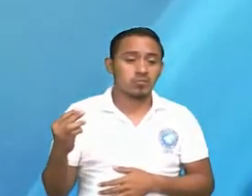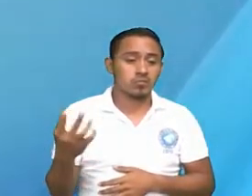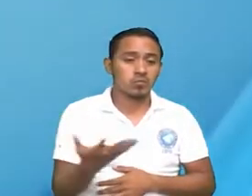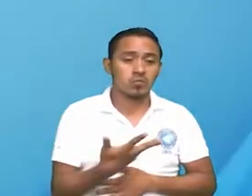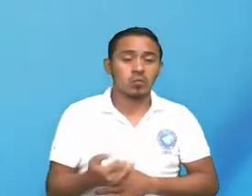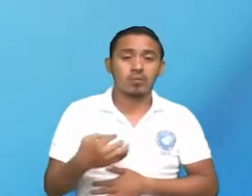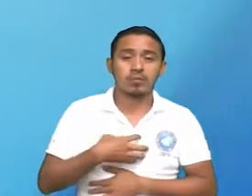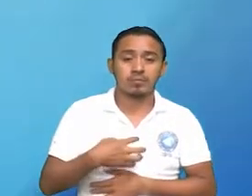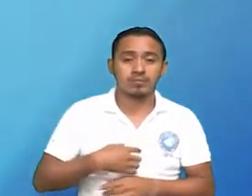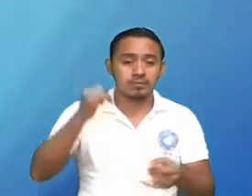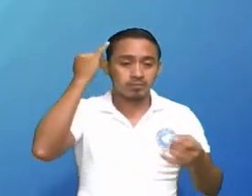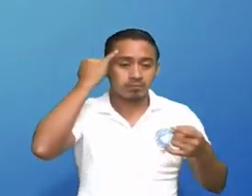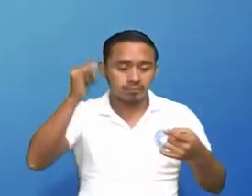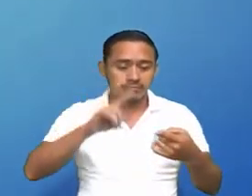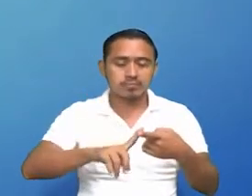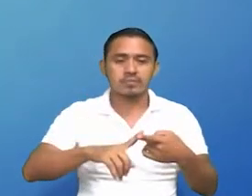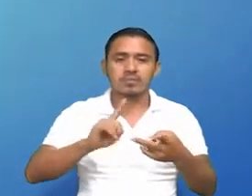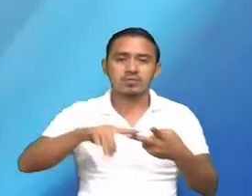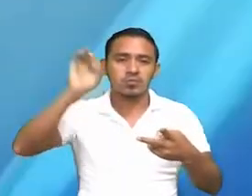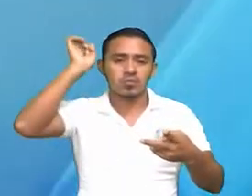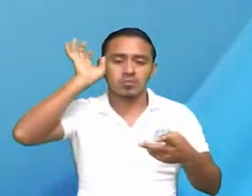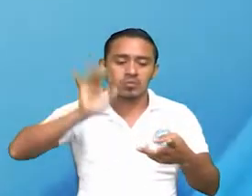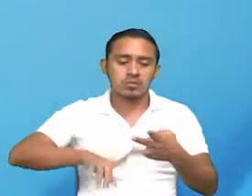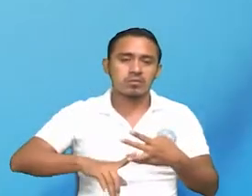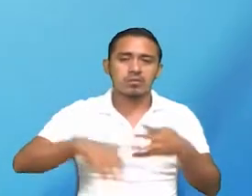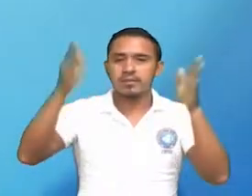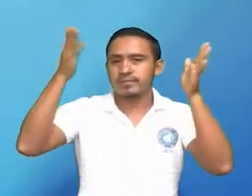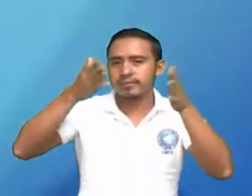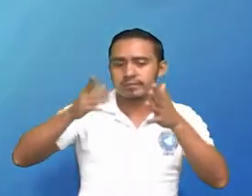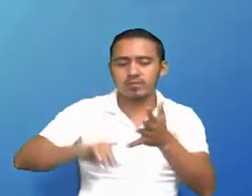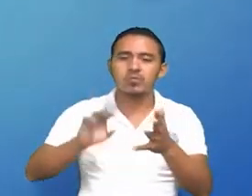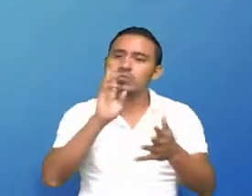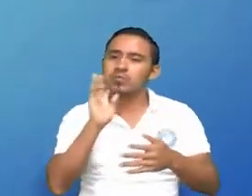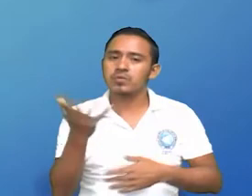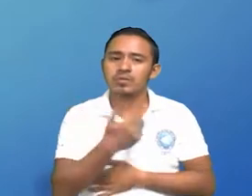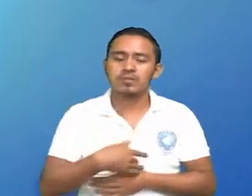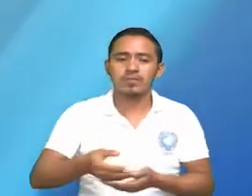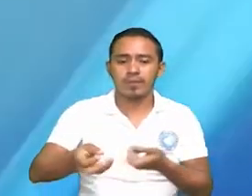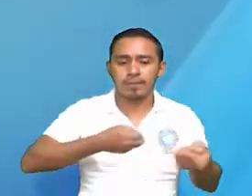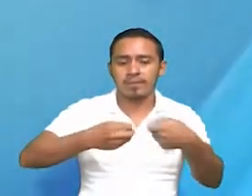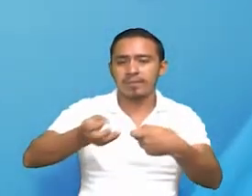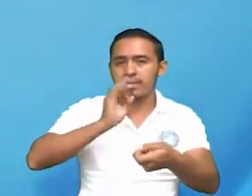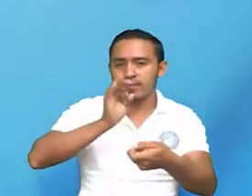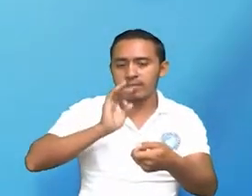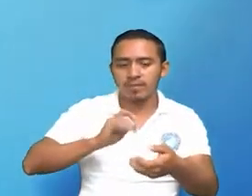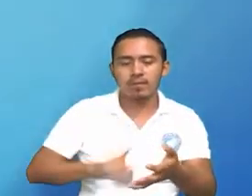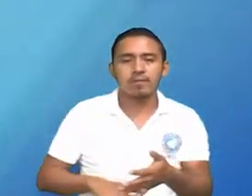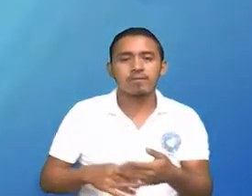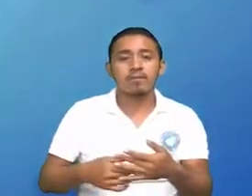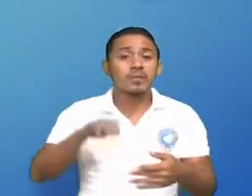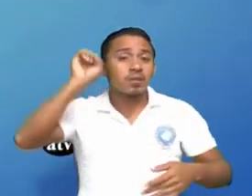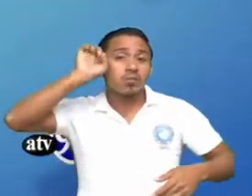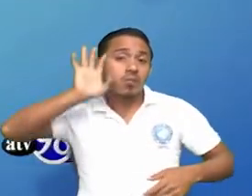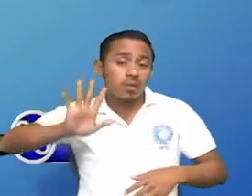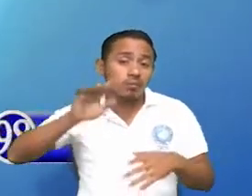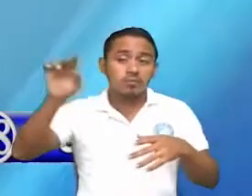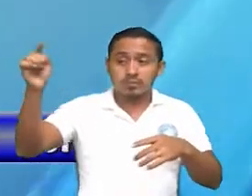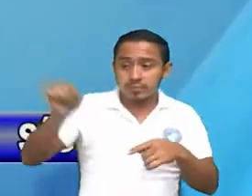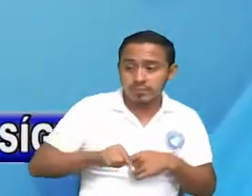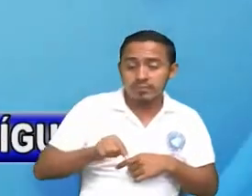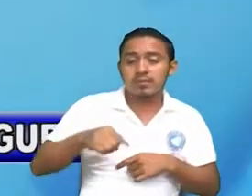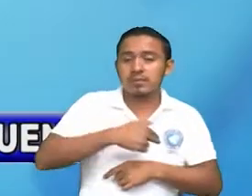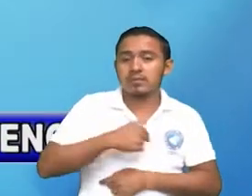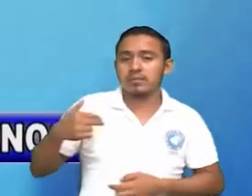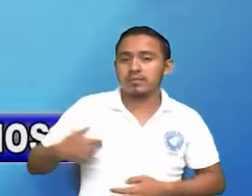emprendimientos turísticos, de servicios turísticos, restaurantes, cafeterías, turismo que recibimos y turismo que